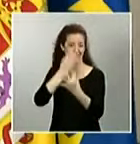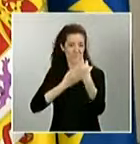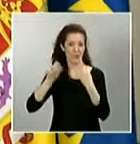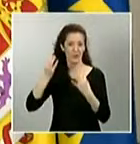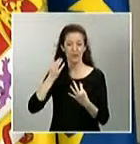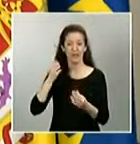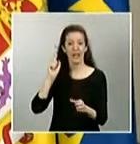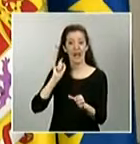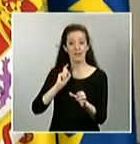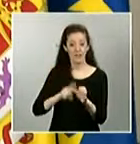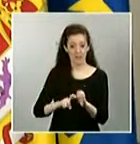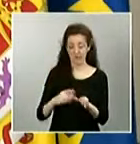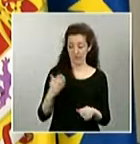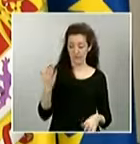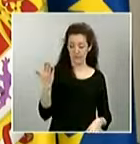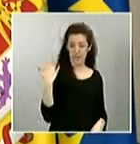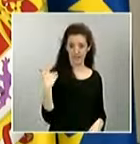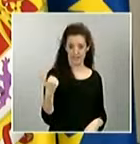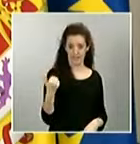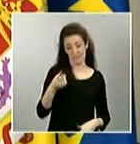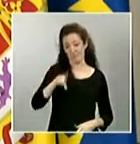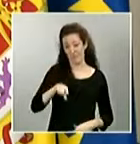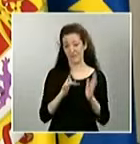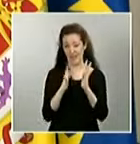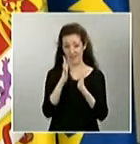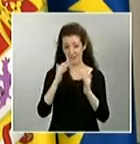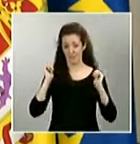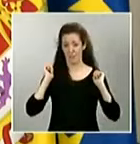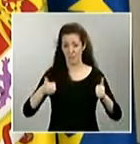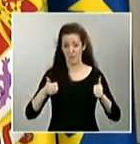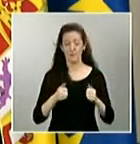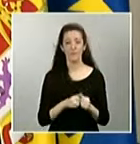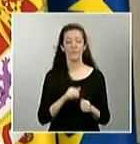ya en el mes de abril ha subido en 25.000 personas